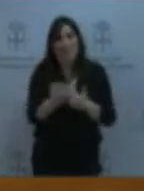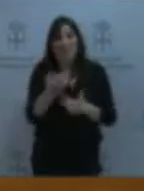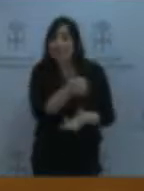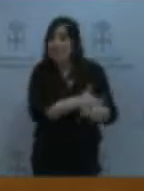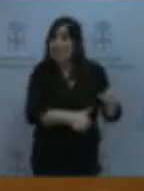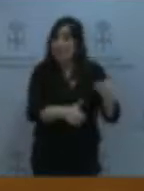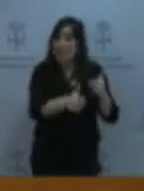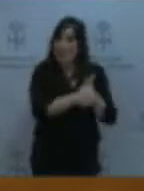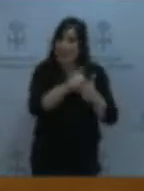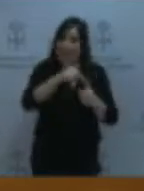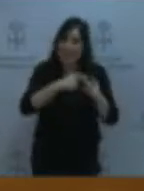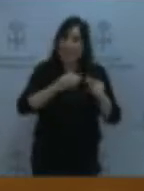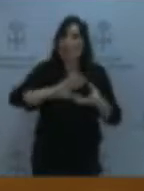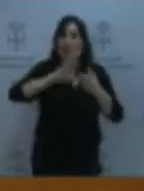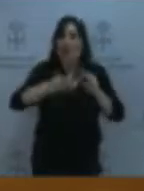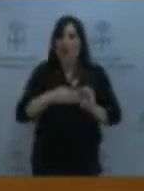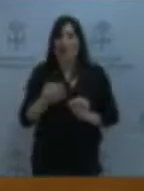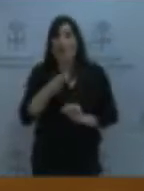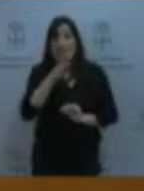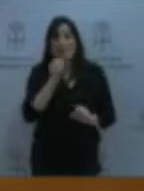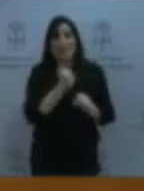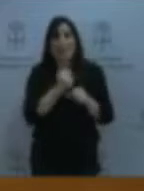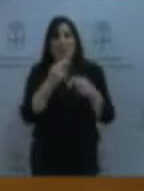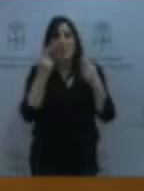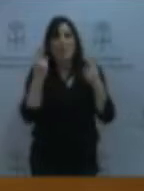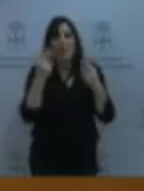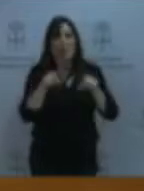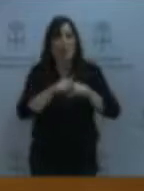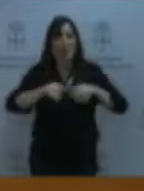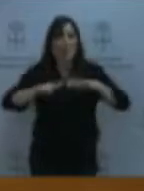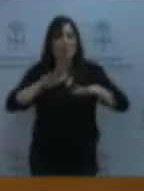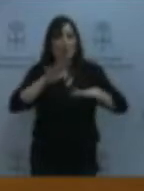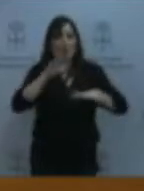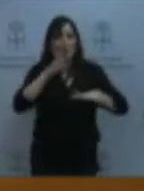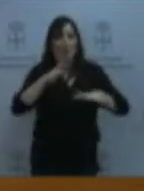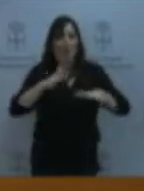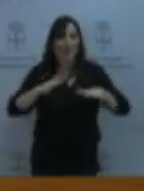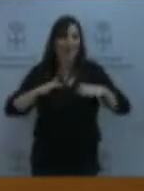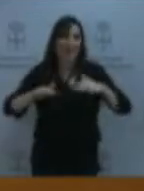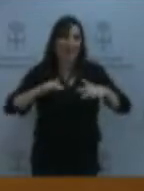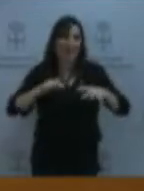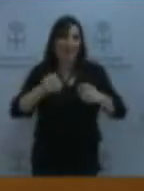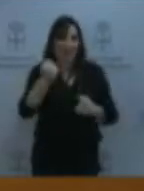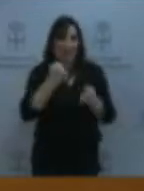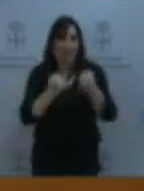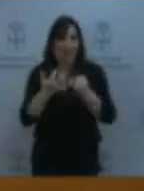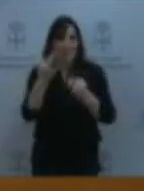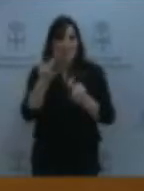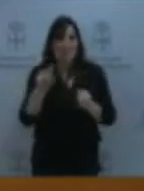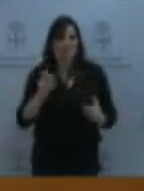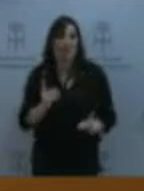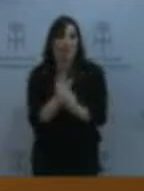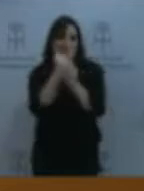tiene que servir de motor para la reactivación económica y para luchar contra el desempleo público. Actualmente el contrato relevo, la